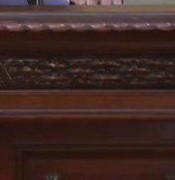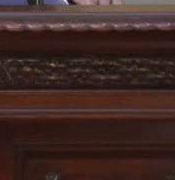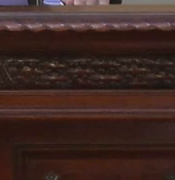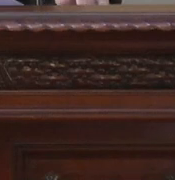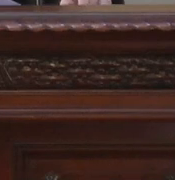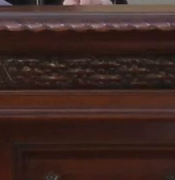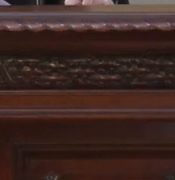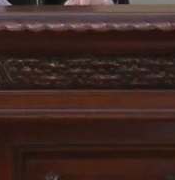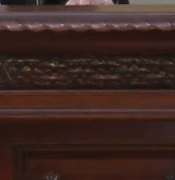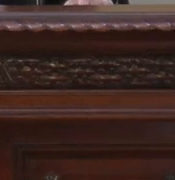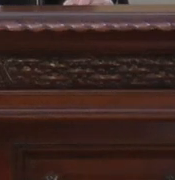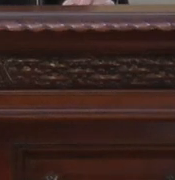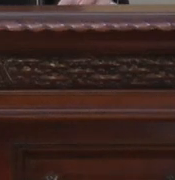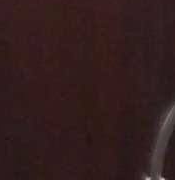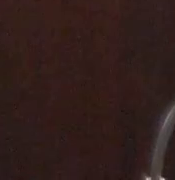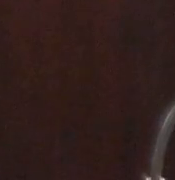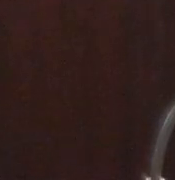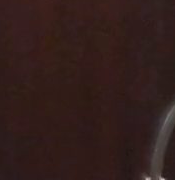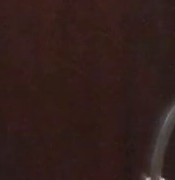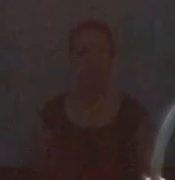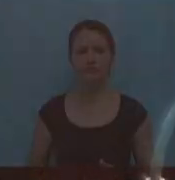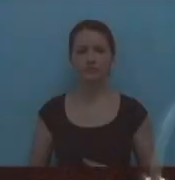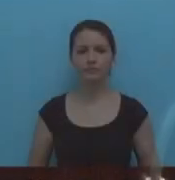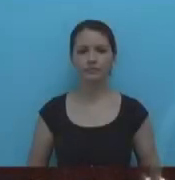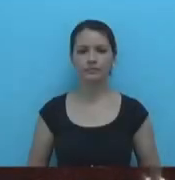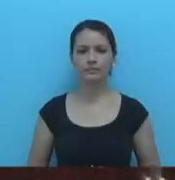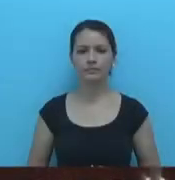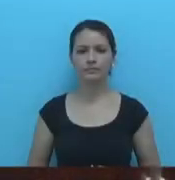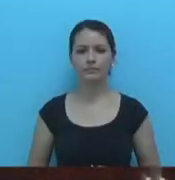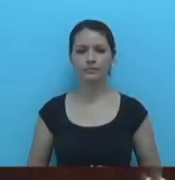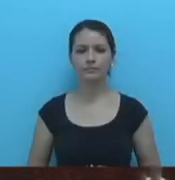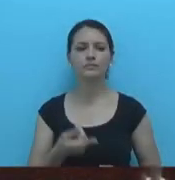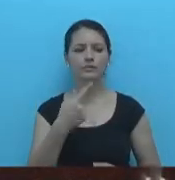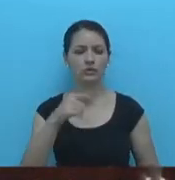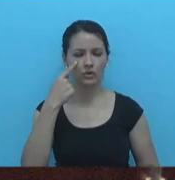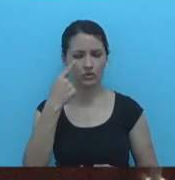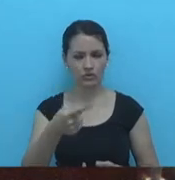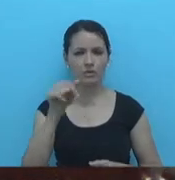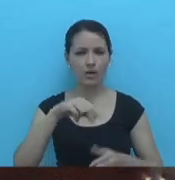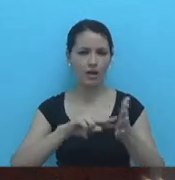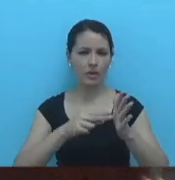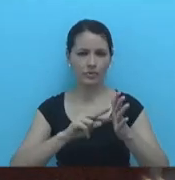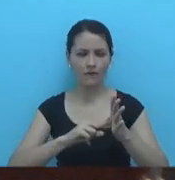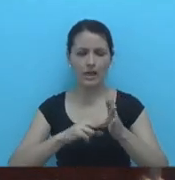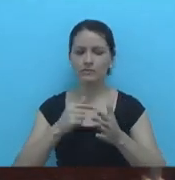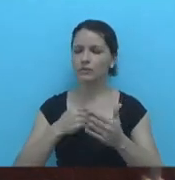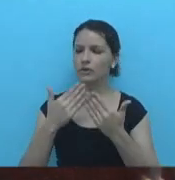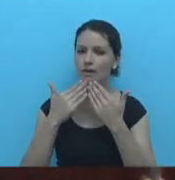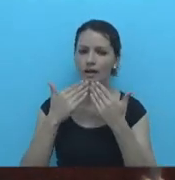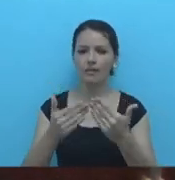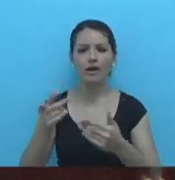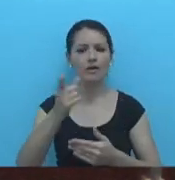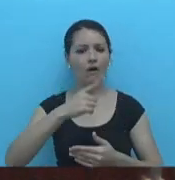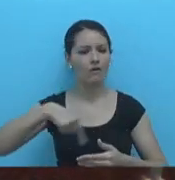palabra. Señor presidente, muchas gracias. Bueno, conocemos esta problemática. Agradezco a